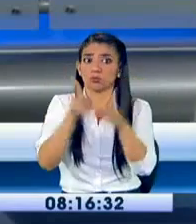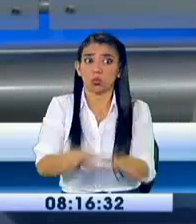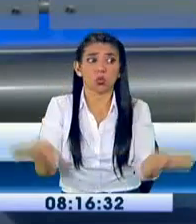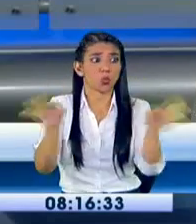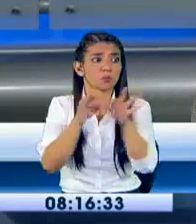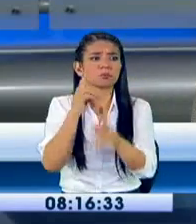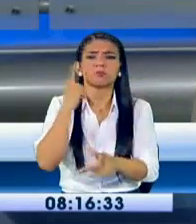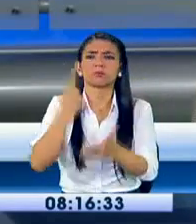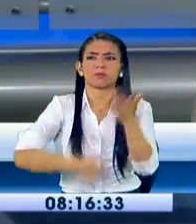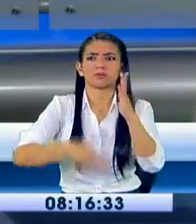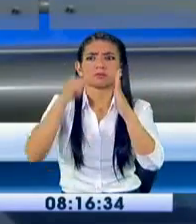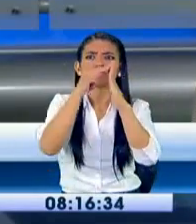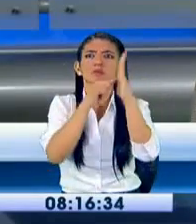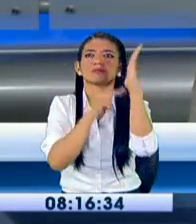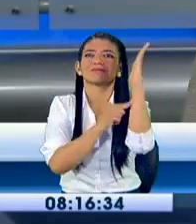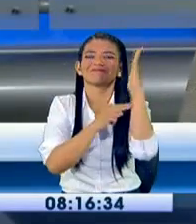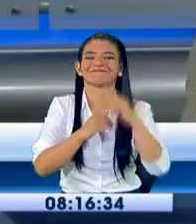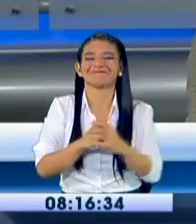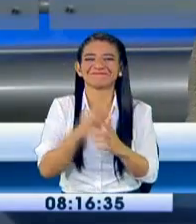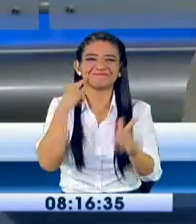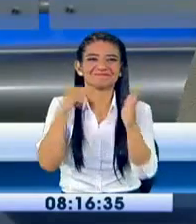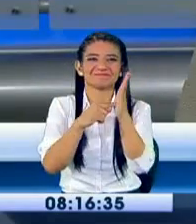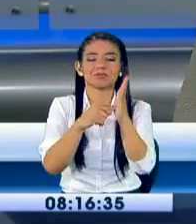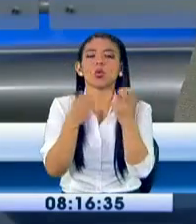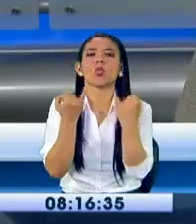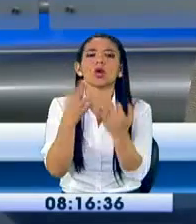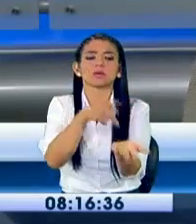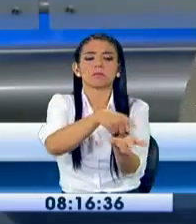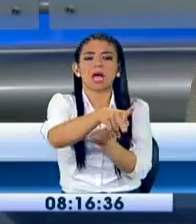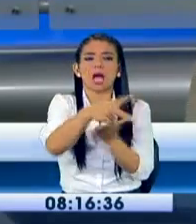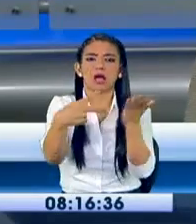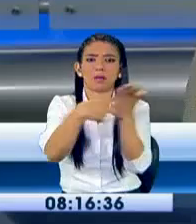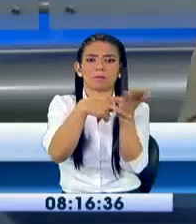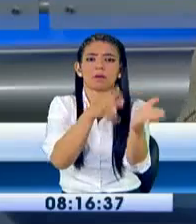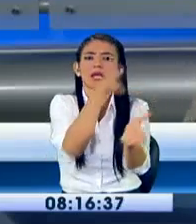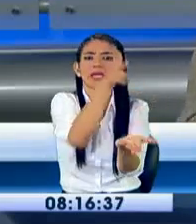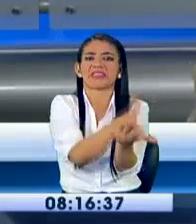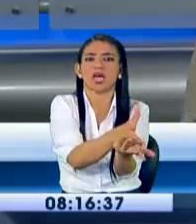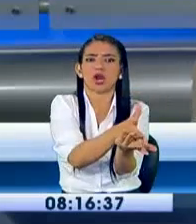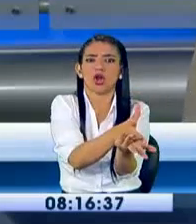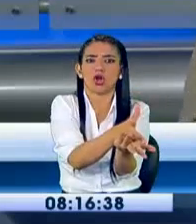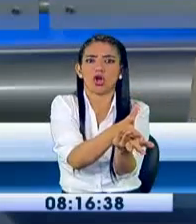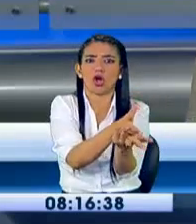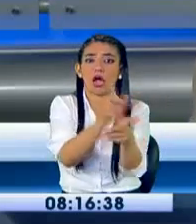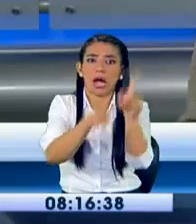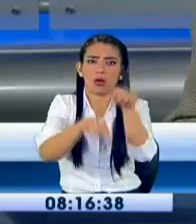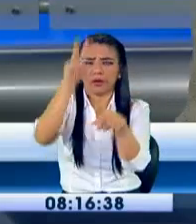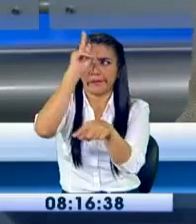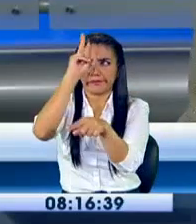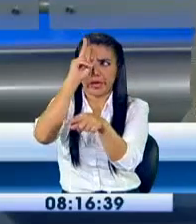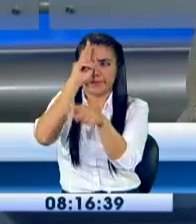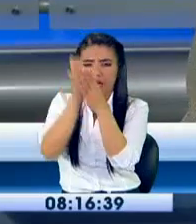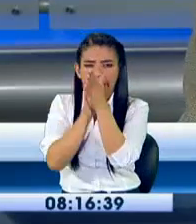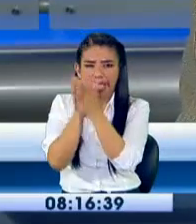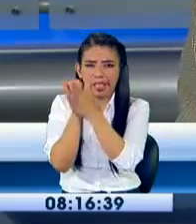de los estacionamientos públicos y privados de la ciudad. El punto que aún falta por ser consensuado entre los ediles, pues existen diversos